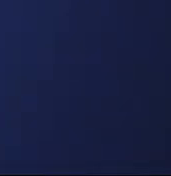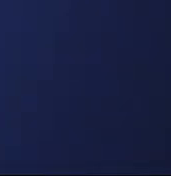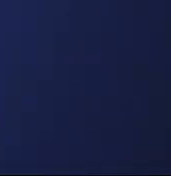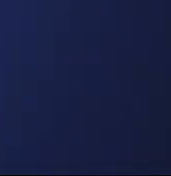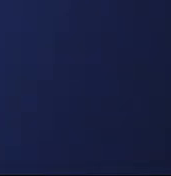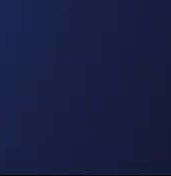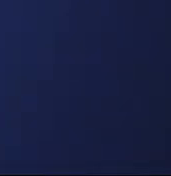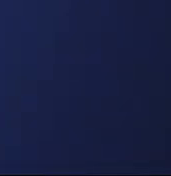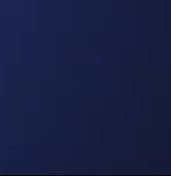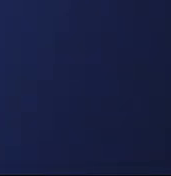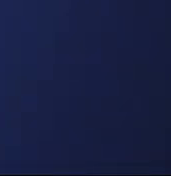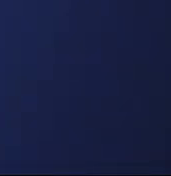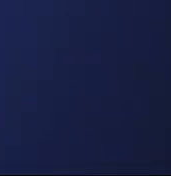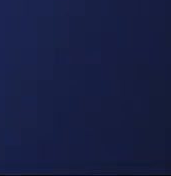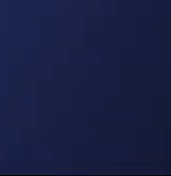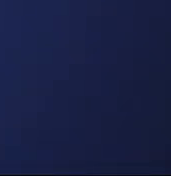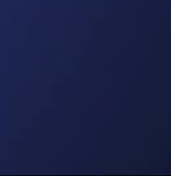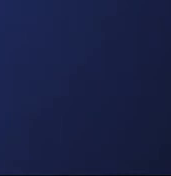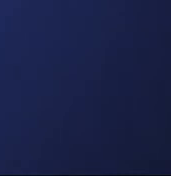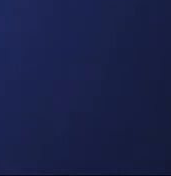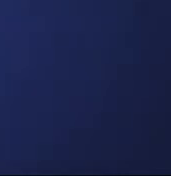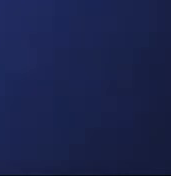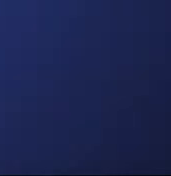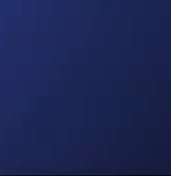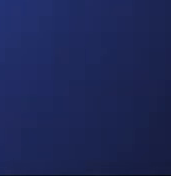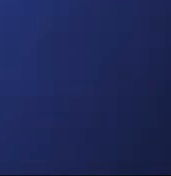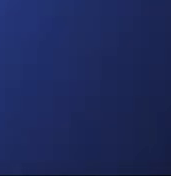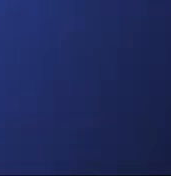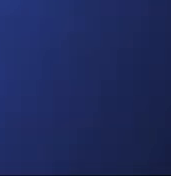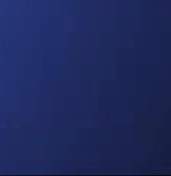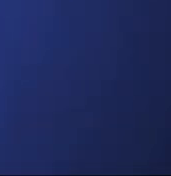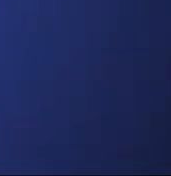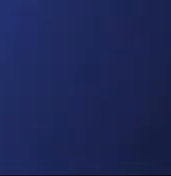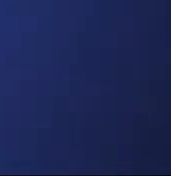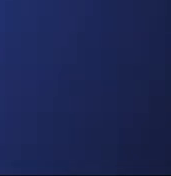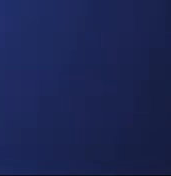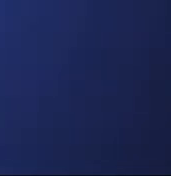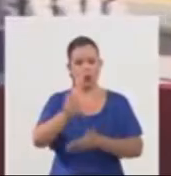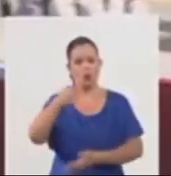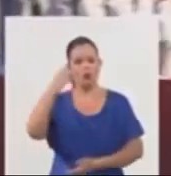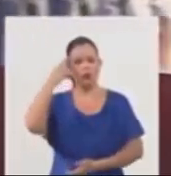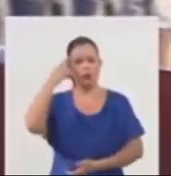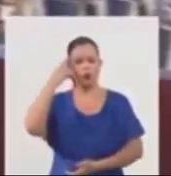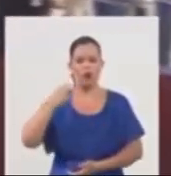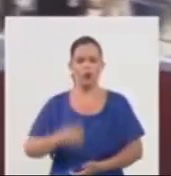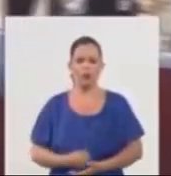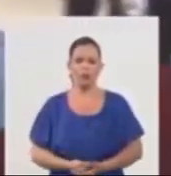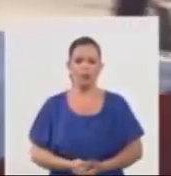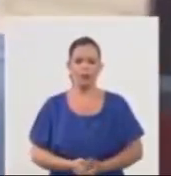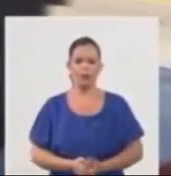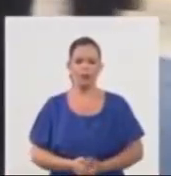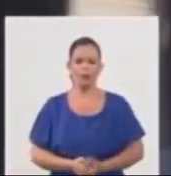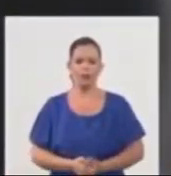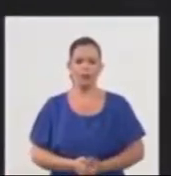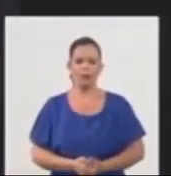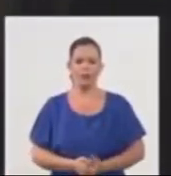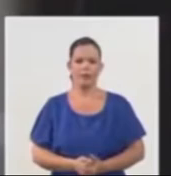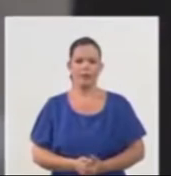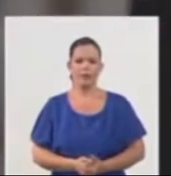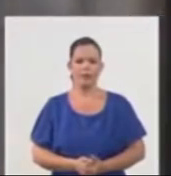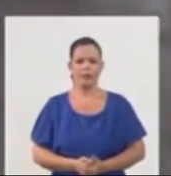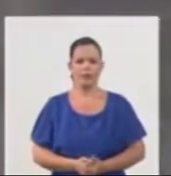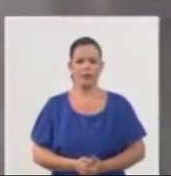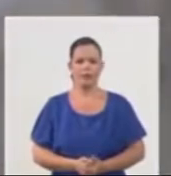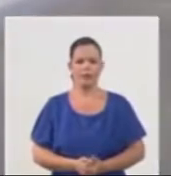con trabajo, seguridad, estabilidad, paz, para prosperar, para avanzar, para vencer la